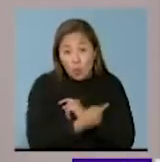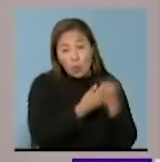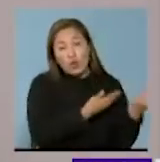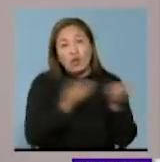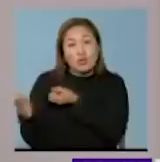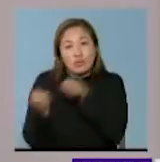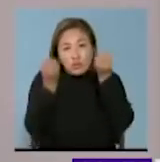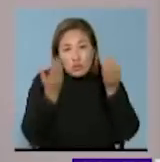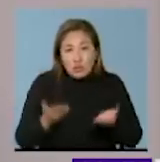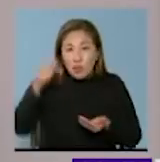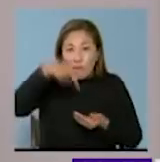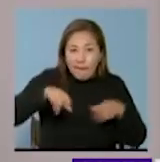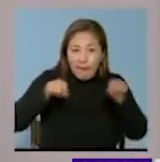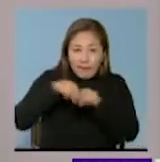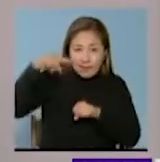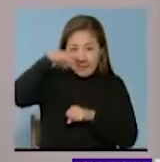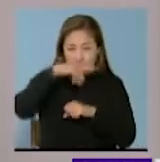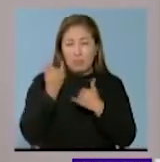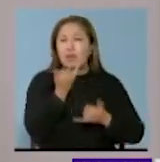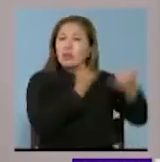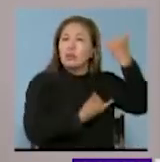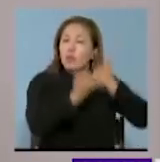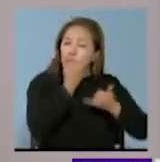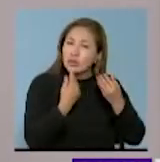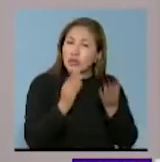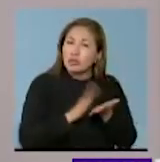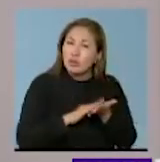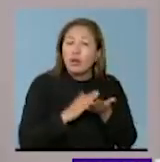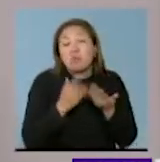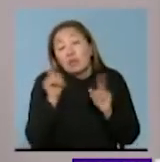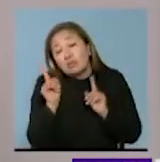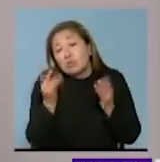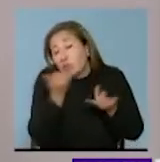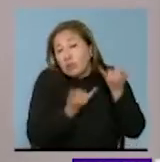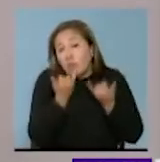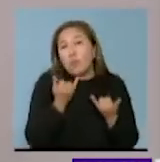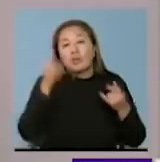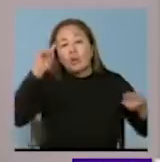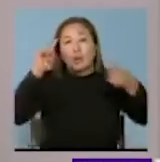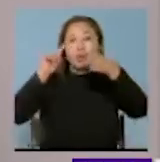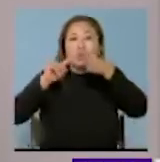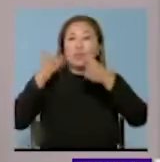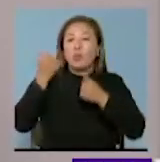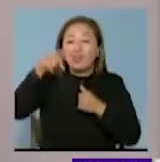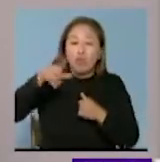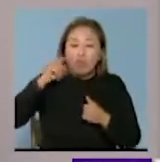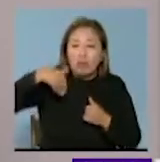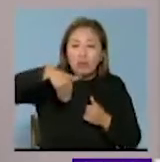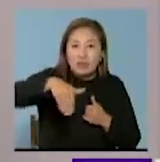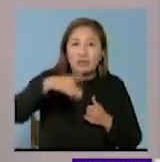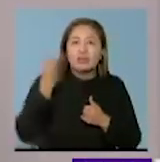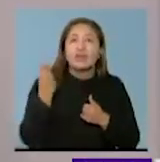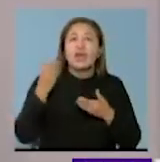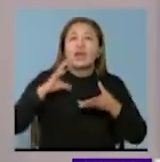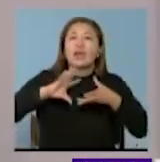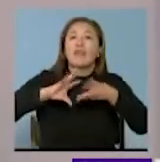hemos invitado a nuestros estudios para que nos hablen, para que nos cuenten qué objetivos tienen en estos días a través